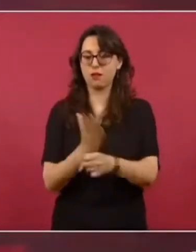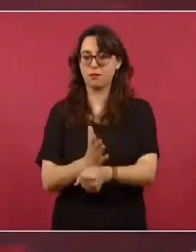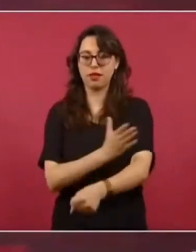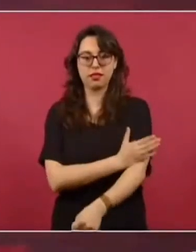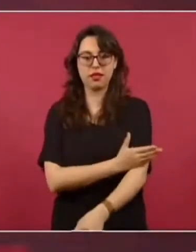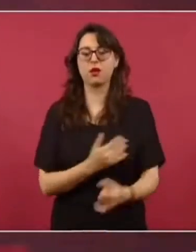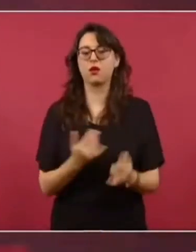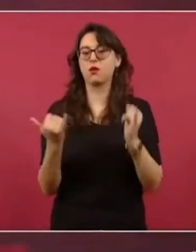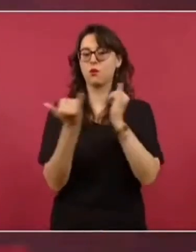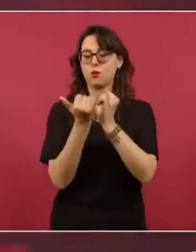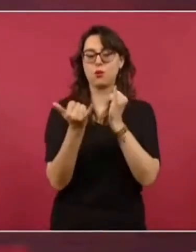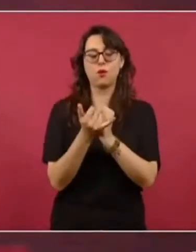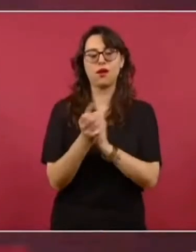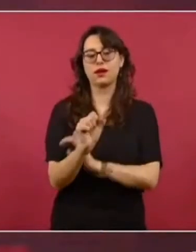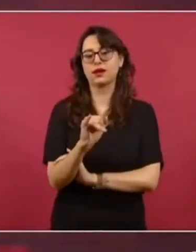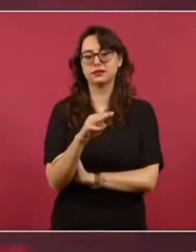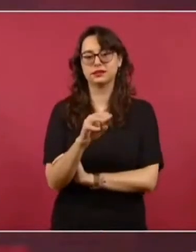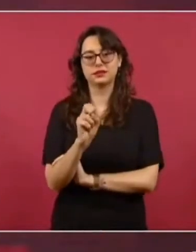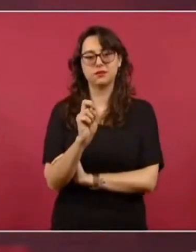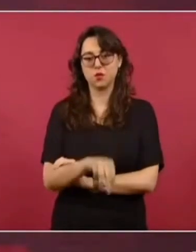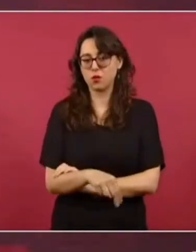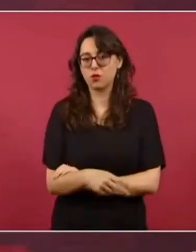maderos,